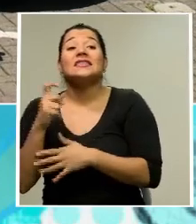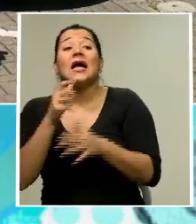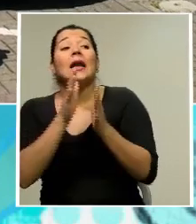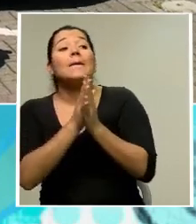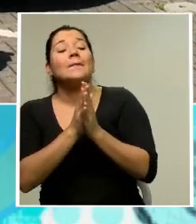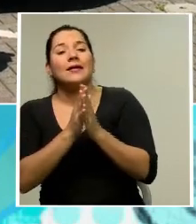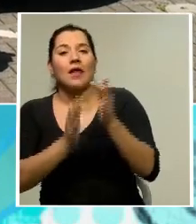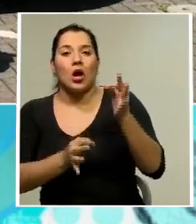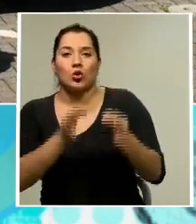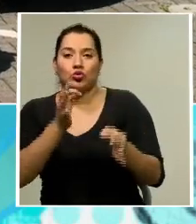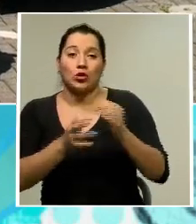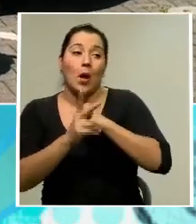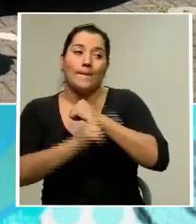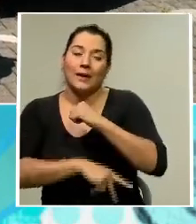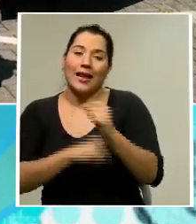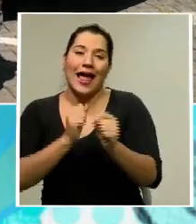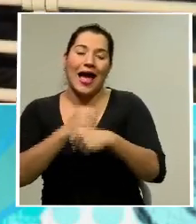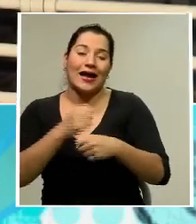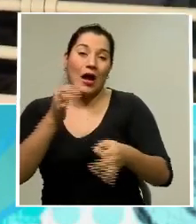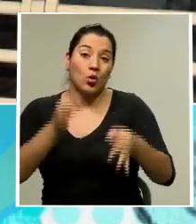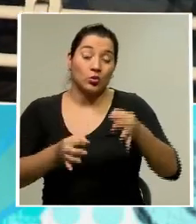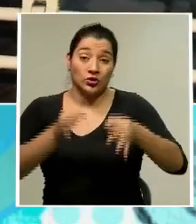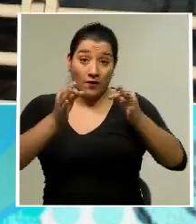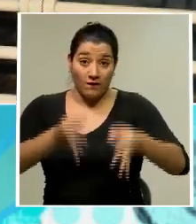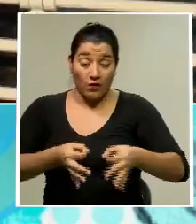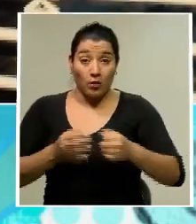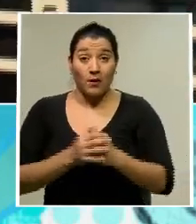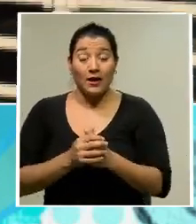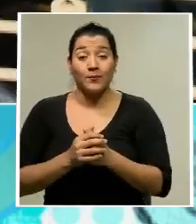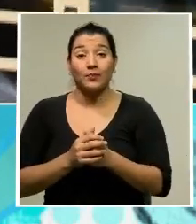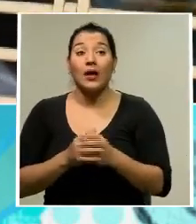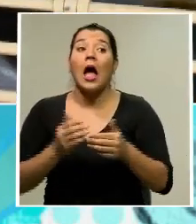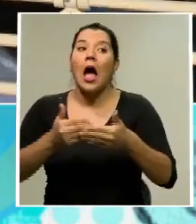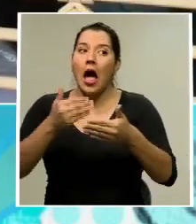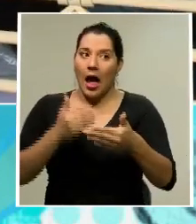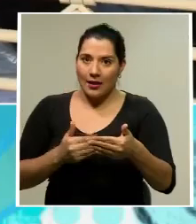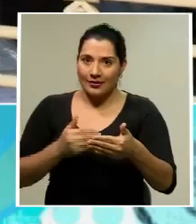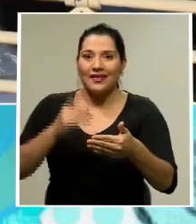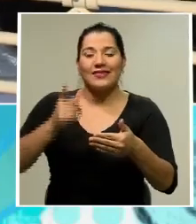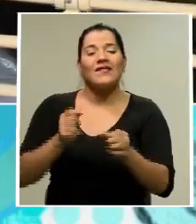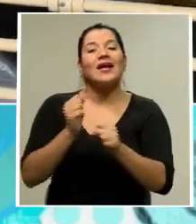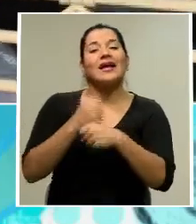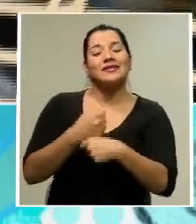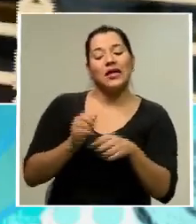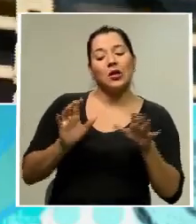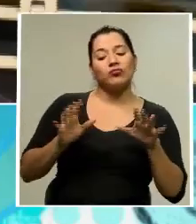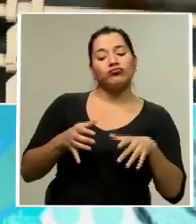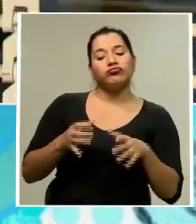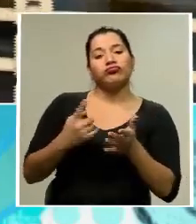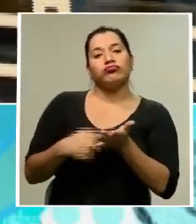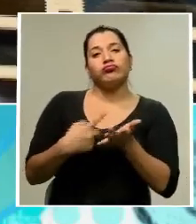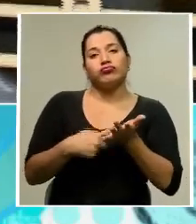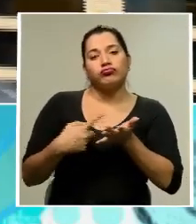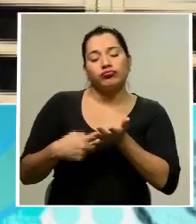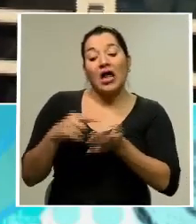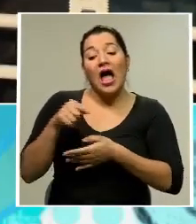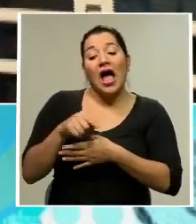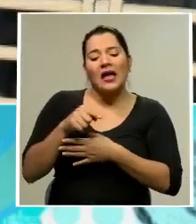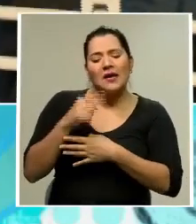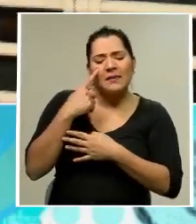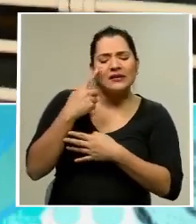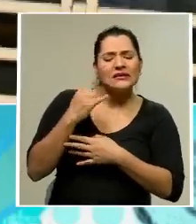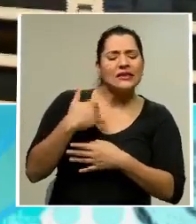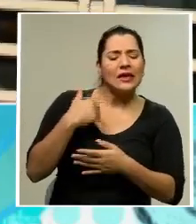Hacienda que se eleve a juicio. Esto se hará en una audiencia preliminar donde se definirá si hay